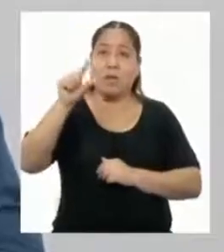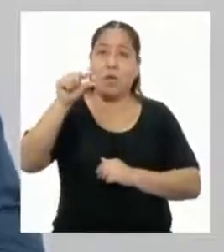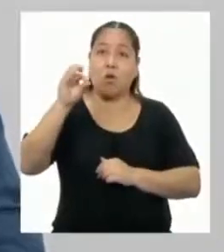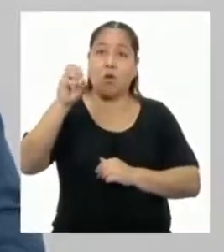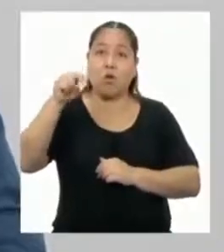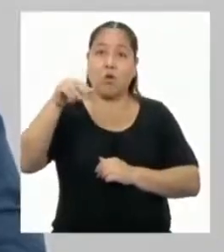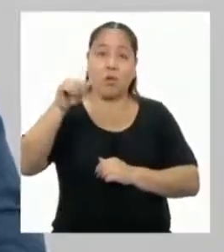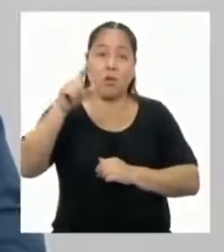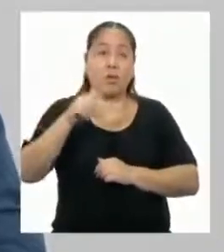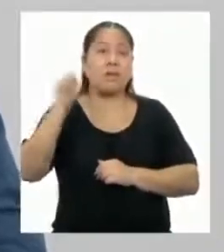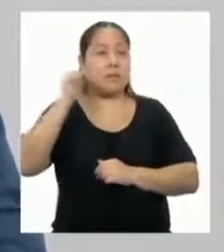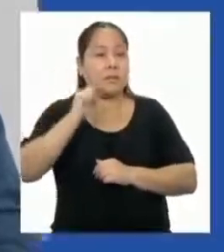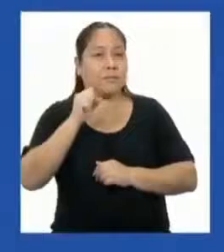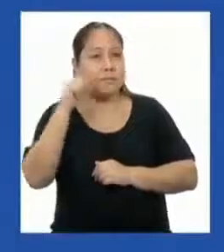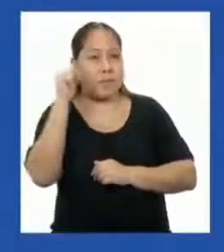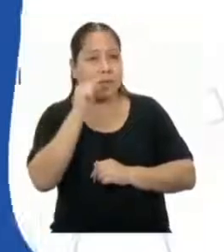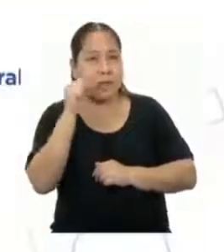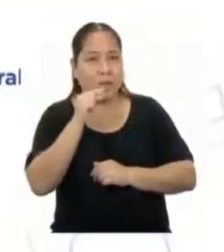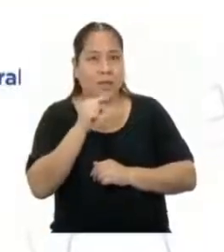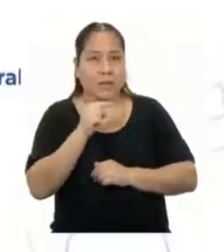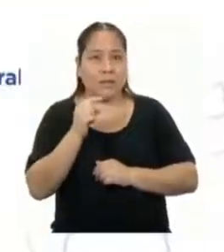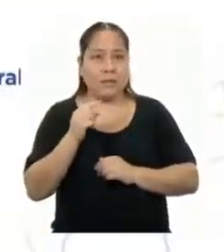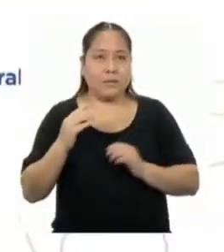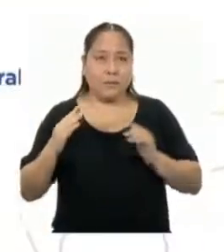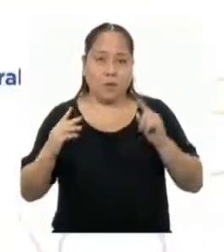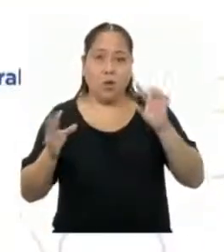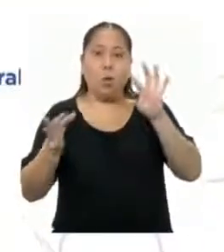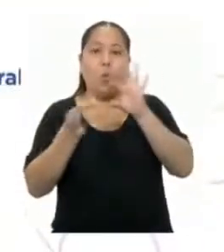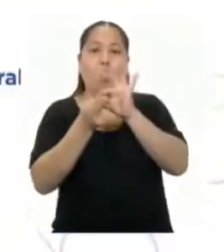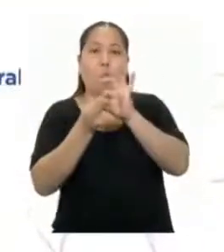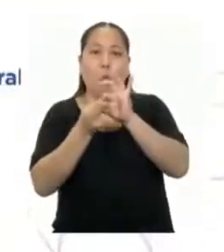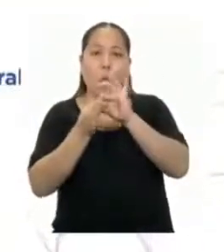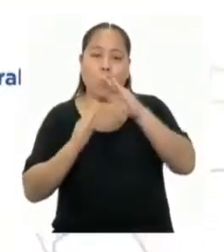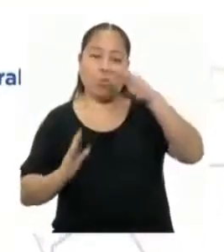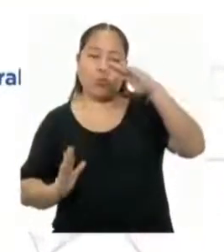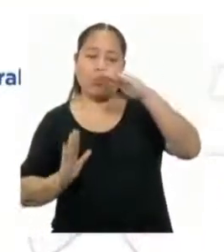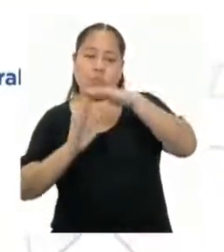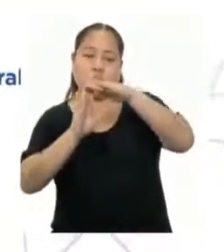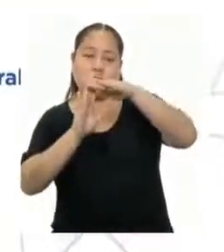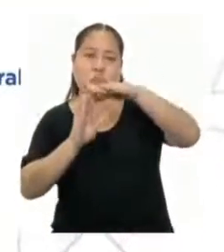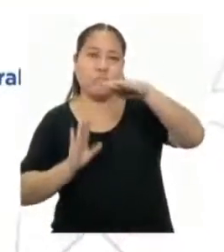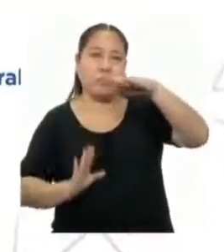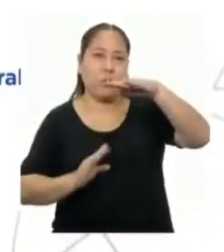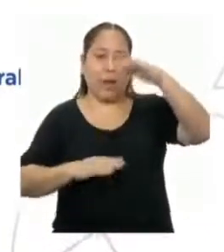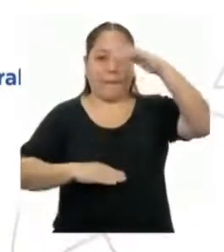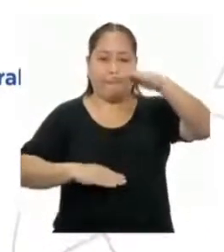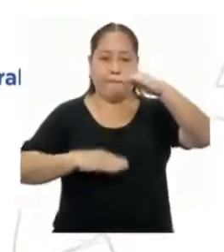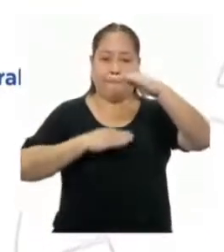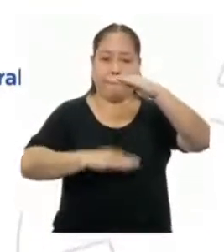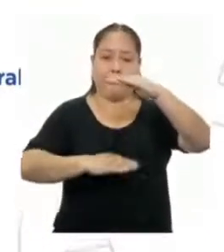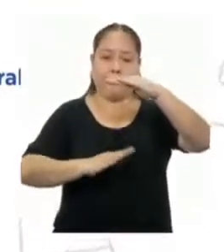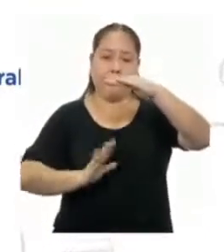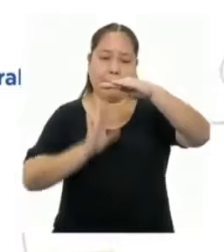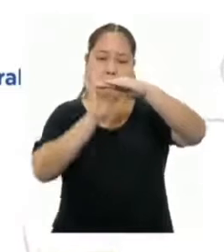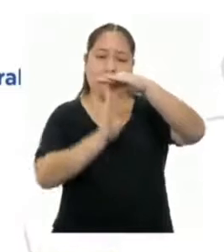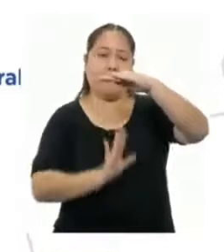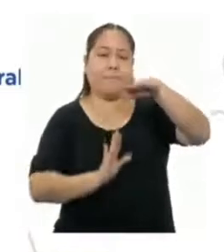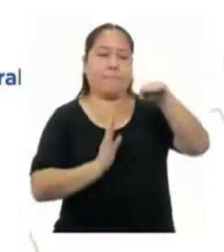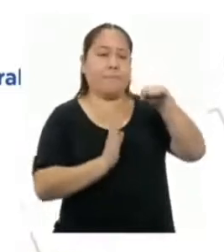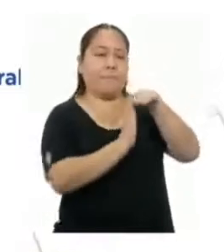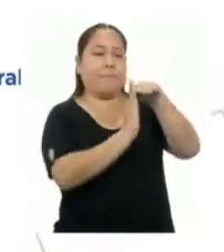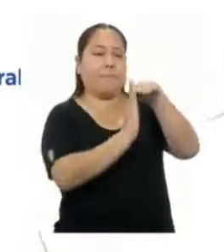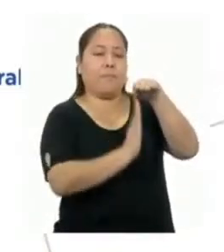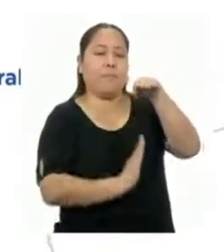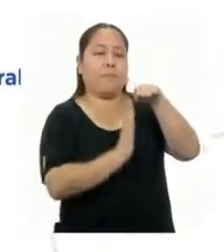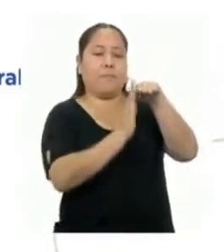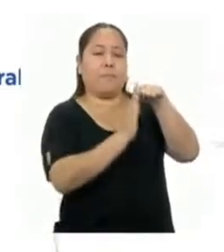Ajá. ¿Y ves aquí estas intersecciones entre las caras laterales y las bases? Sí. Esas se